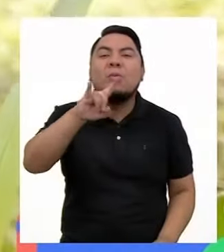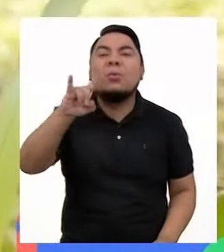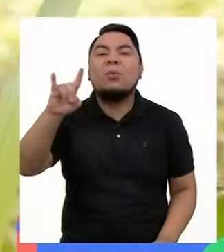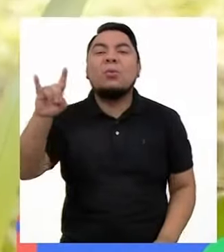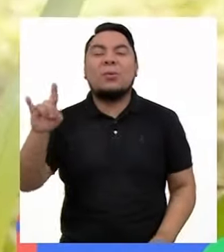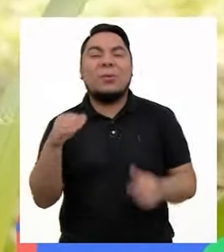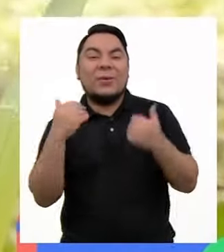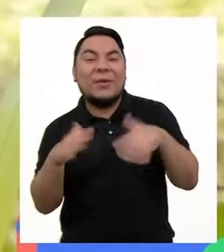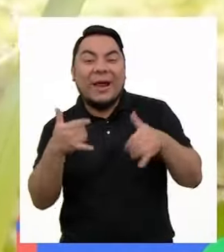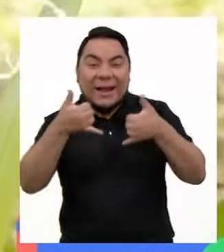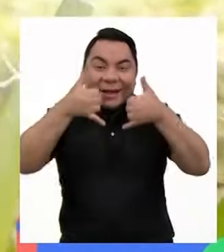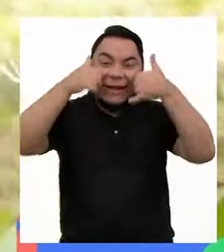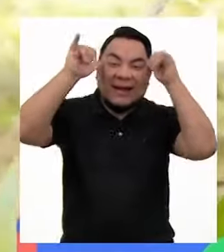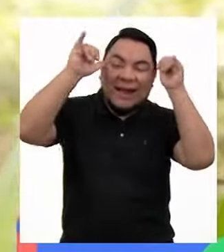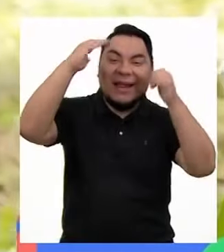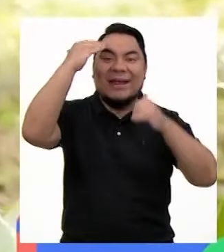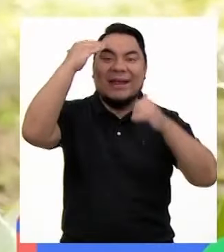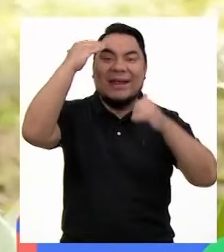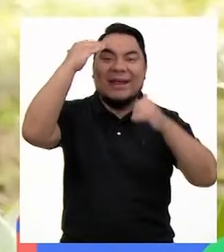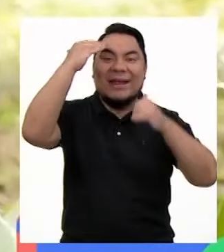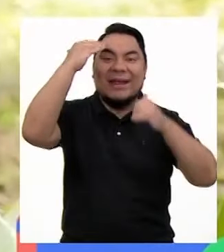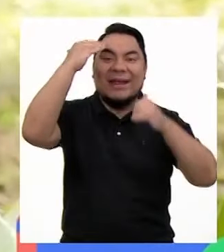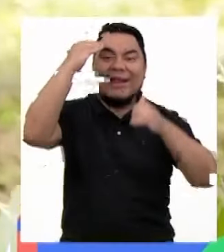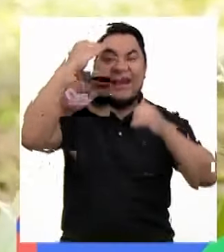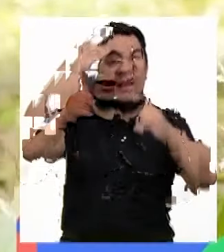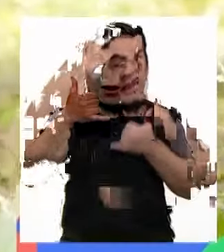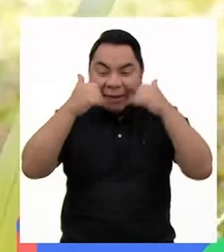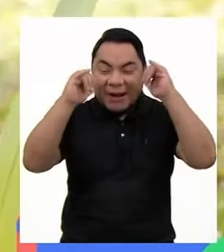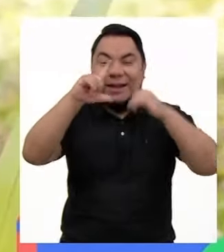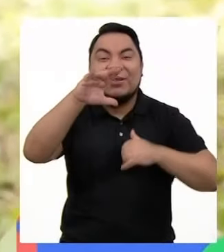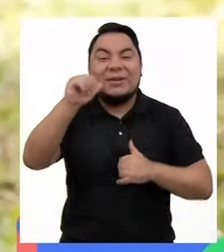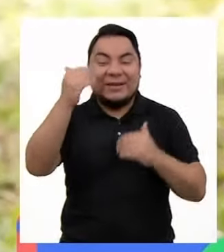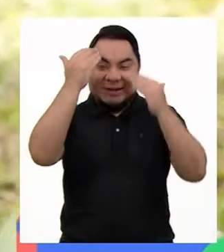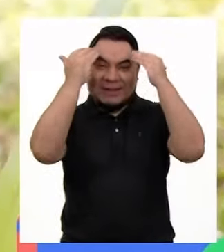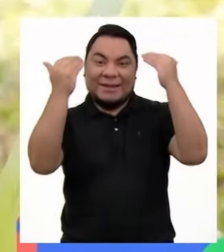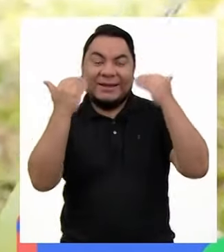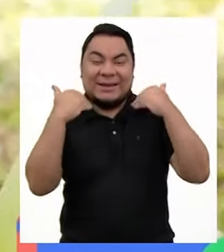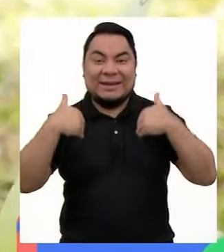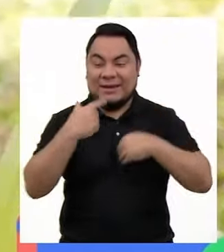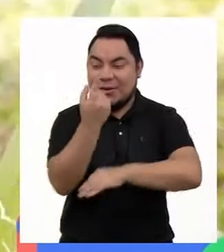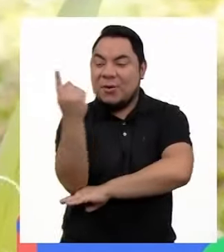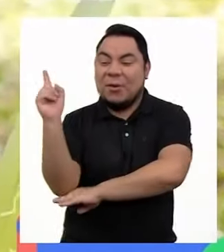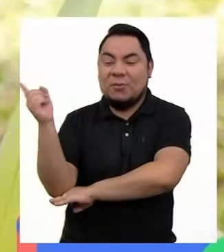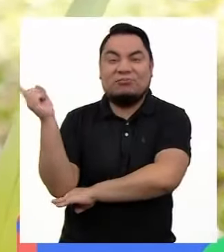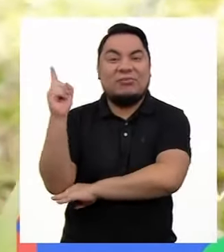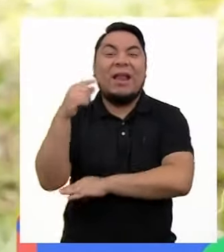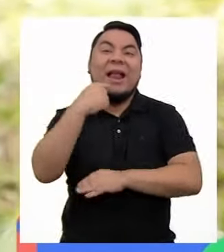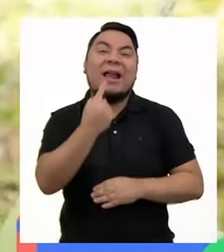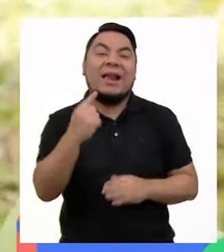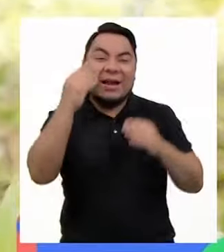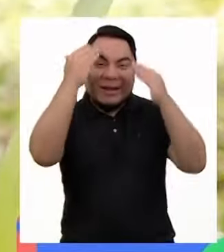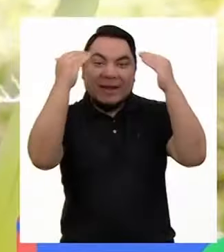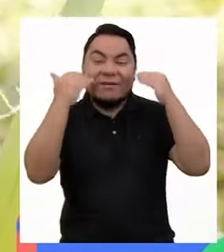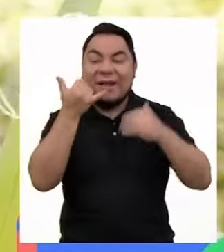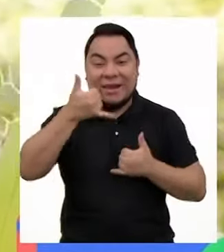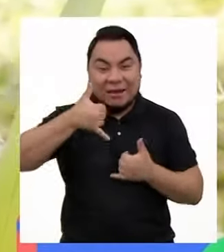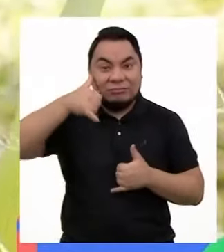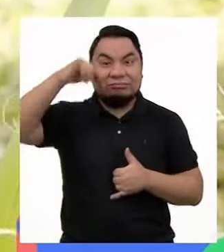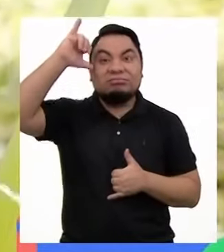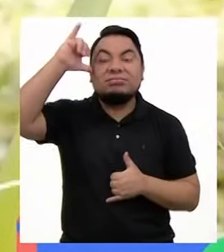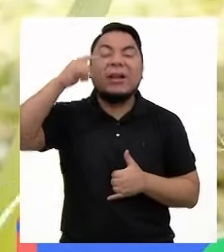La vaca Lola, la vaca tiene cabeza y tiene cola. La vaca Lola,